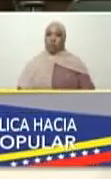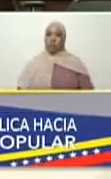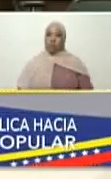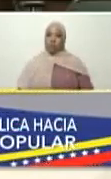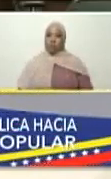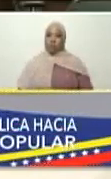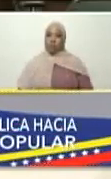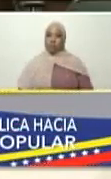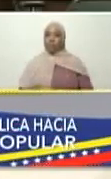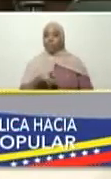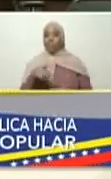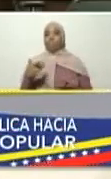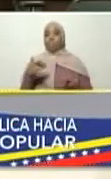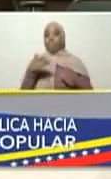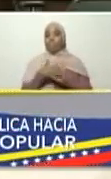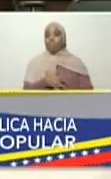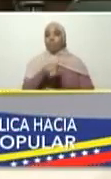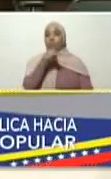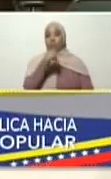Y de eso se trata.